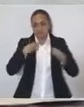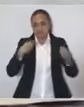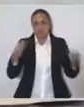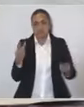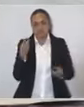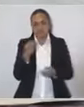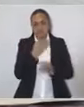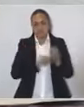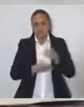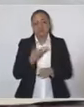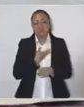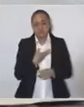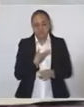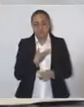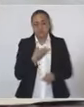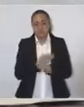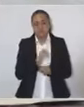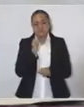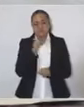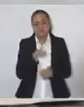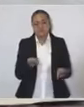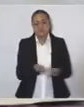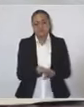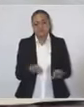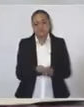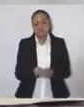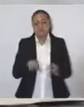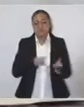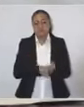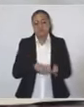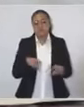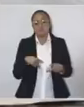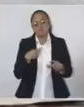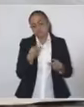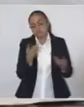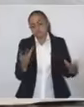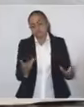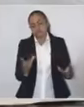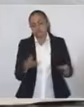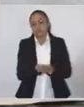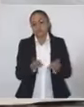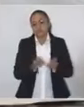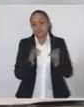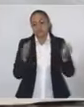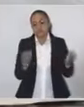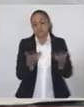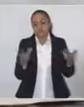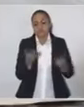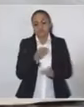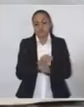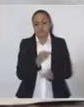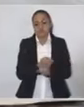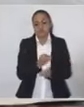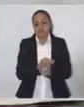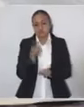el 100% tienen algún tipo de inmunodeficiencia y esa es la forma que se está dando